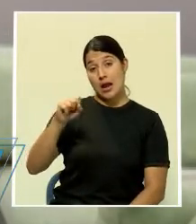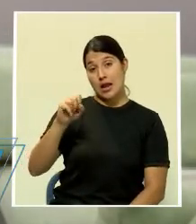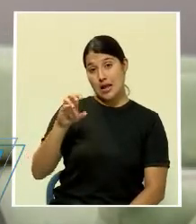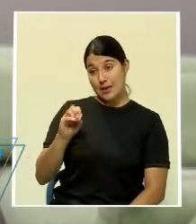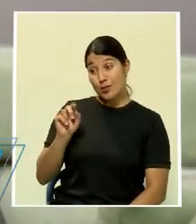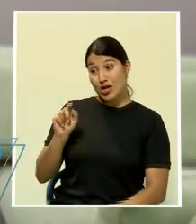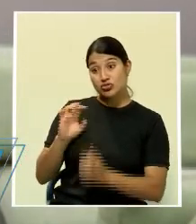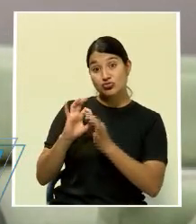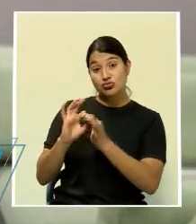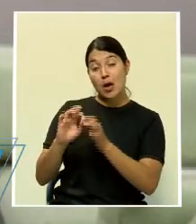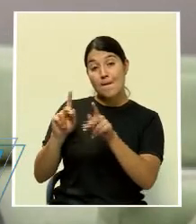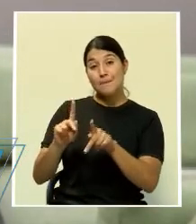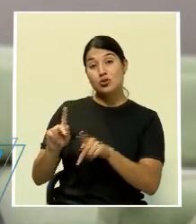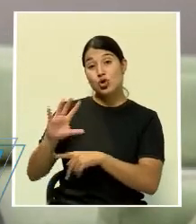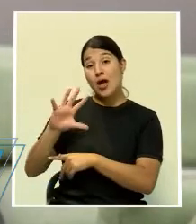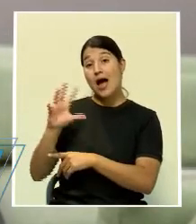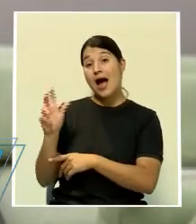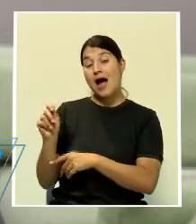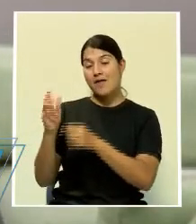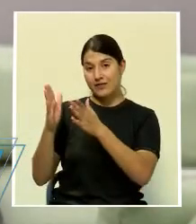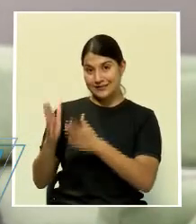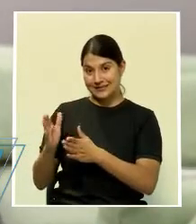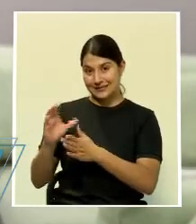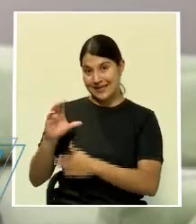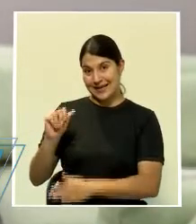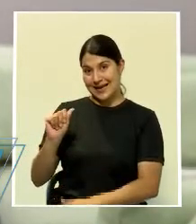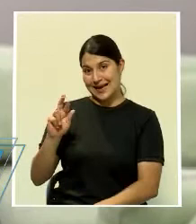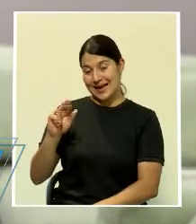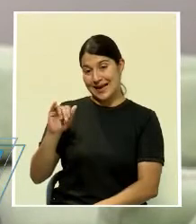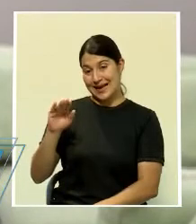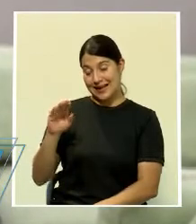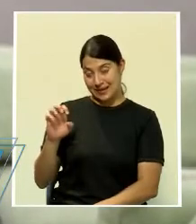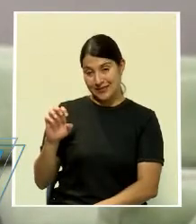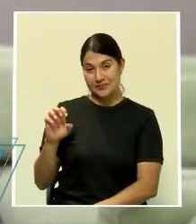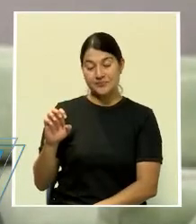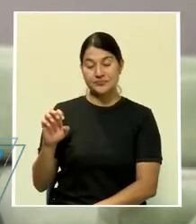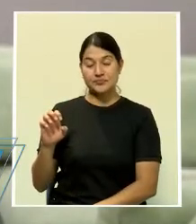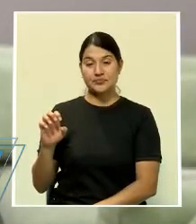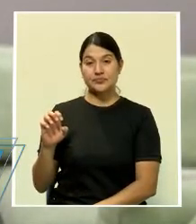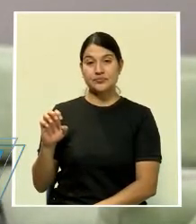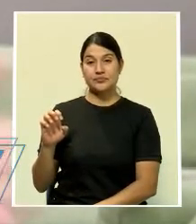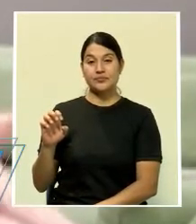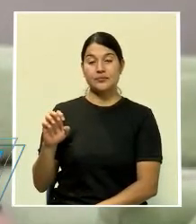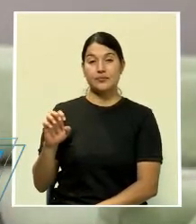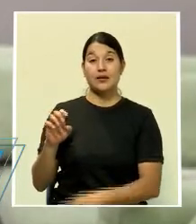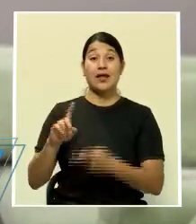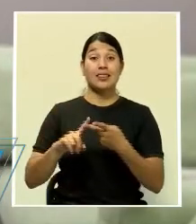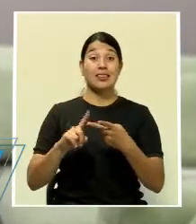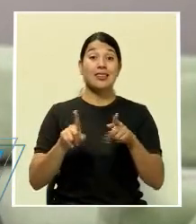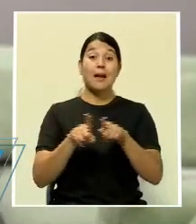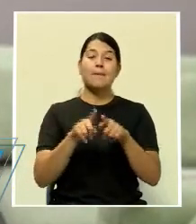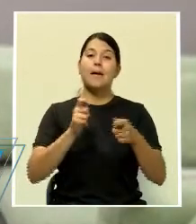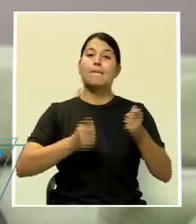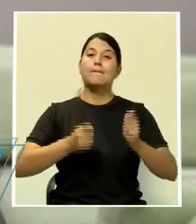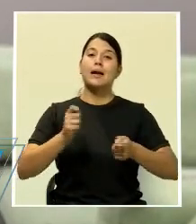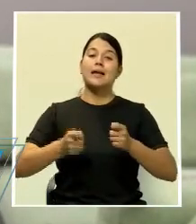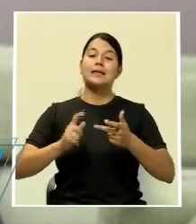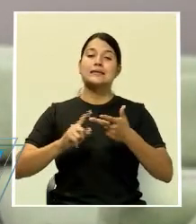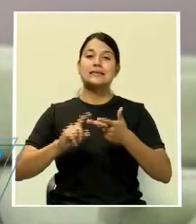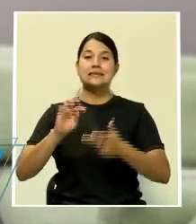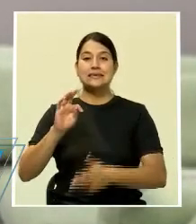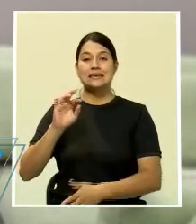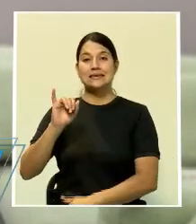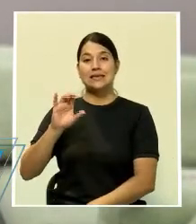la cultura afrocaribeña, del contexto caribeño, la marimba, el